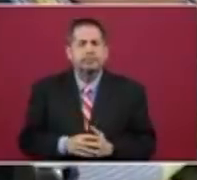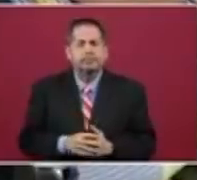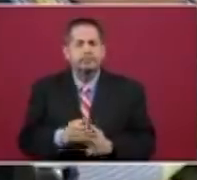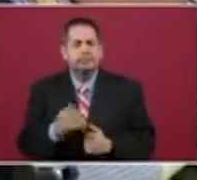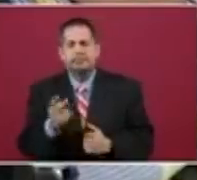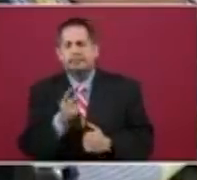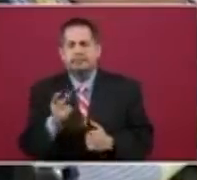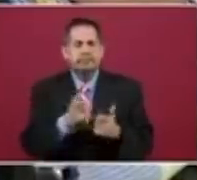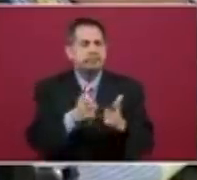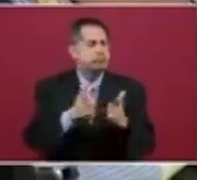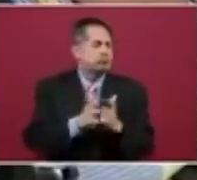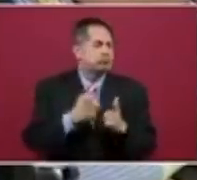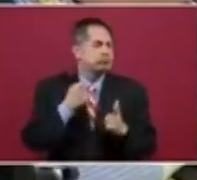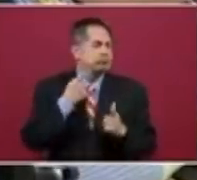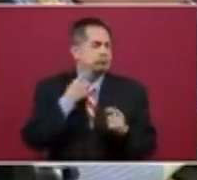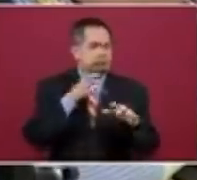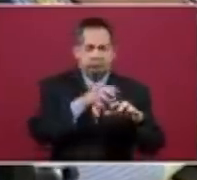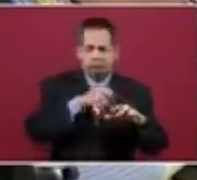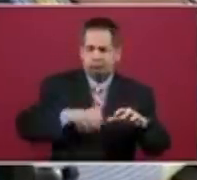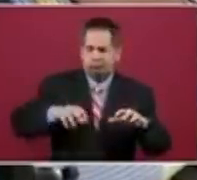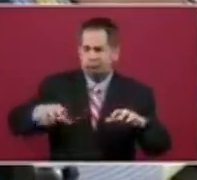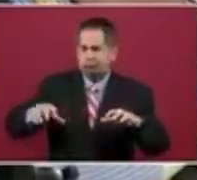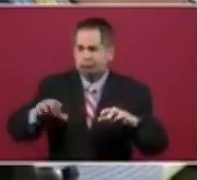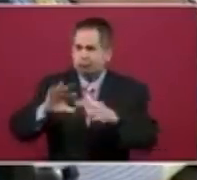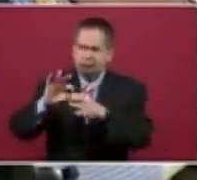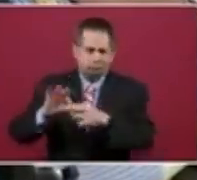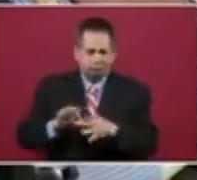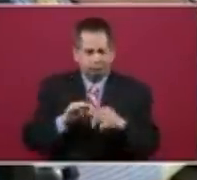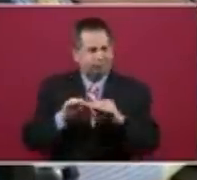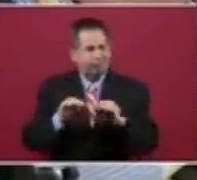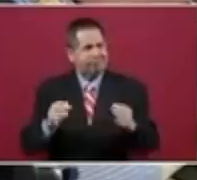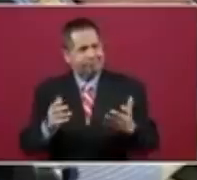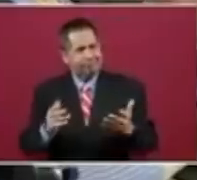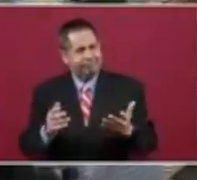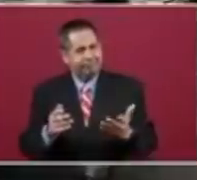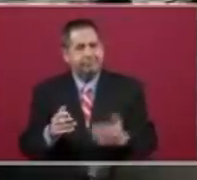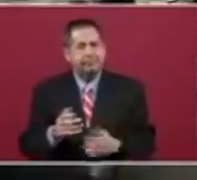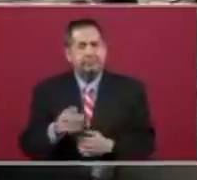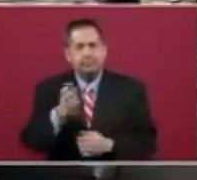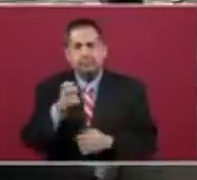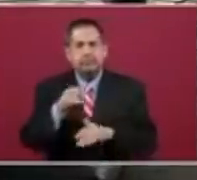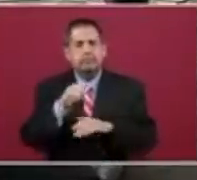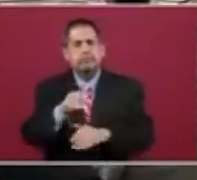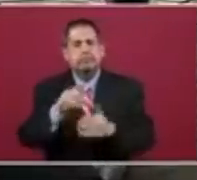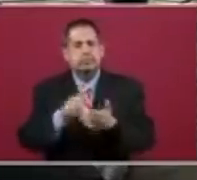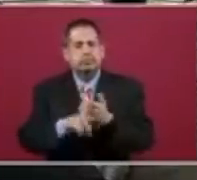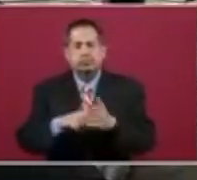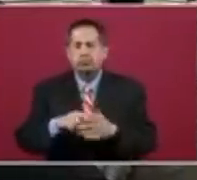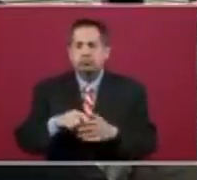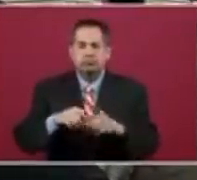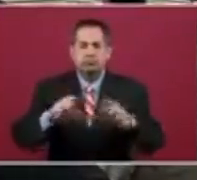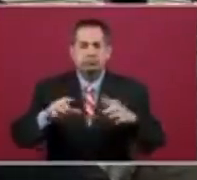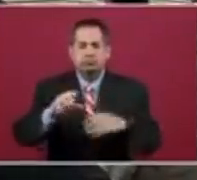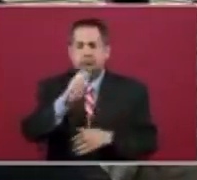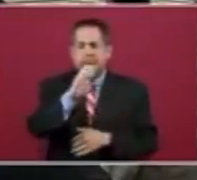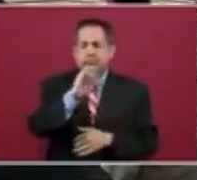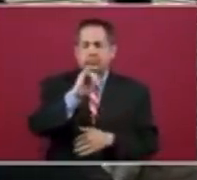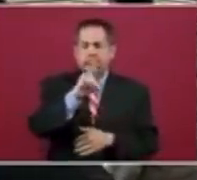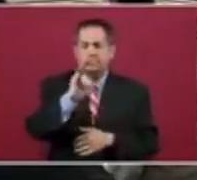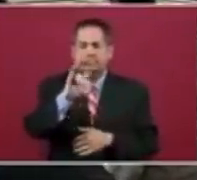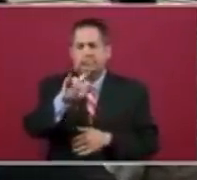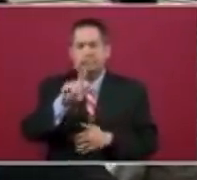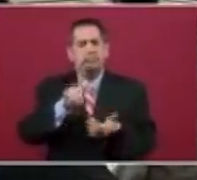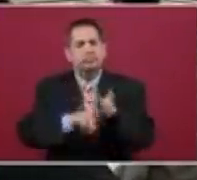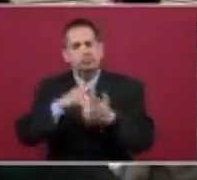diferentes partidos que conforman el Senado de la República. Es el asunto relacionado con el mando civil, si me puede dar su